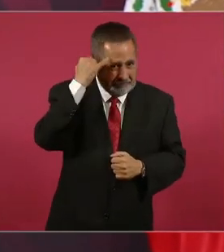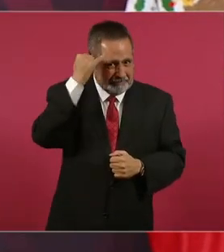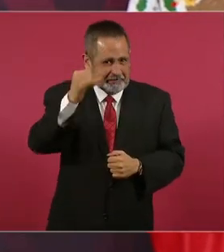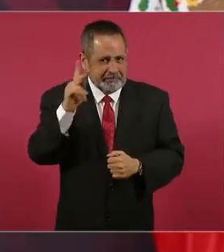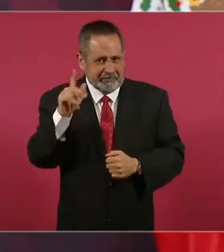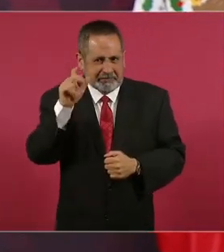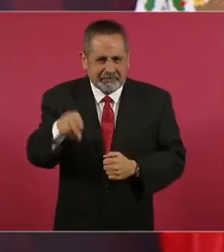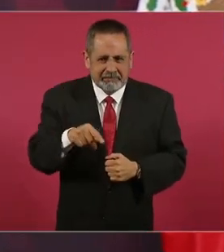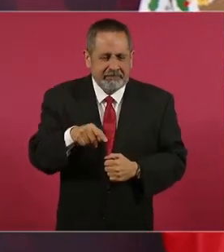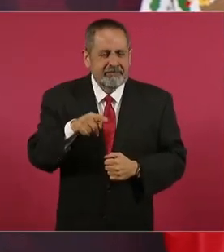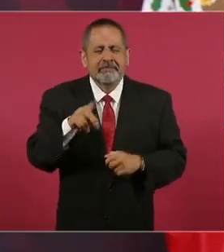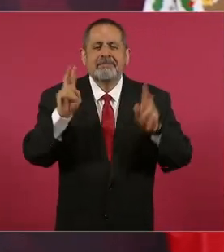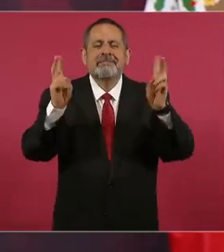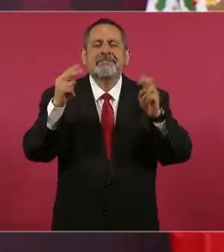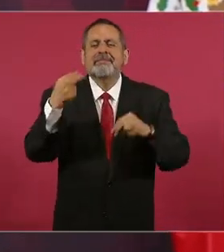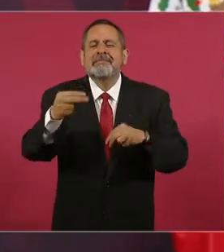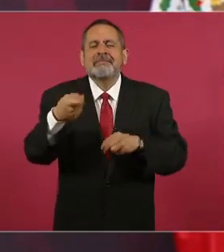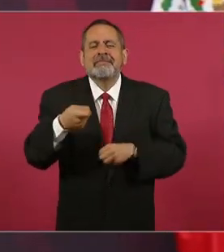de guerra sucia,